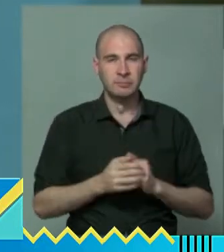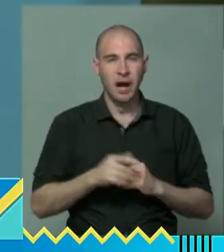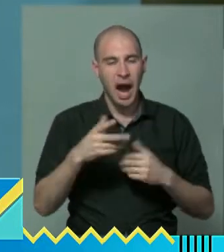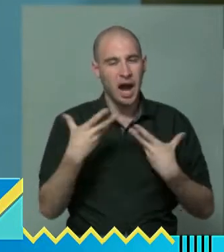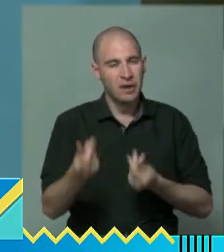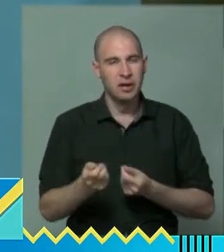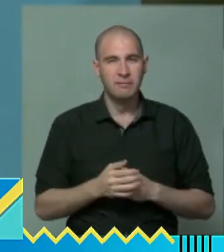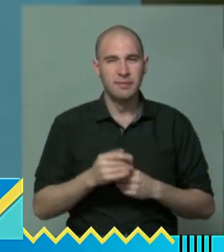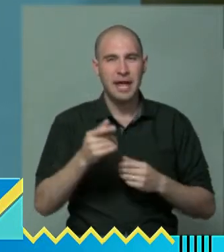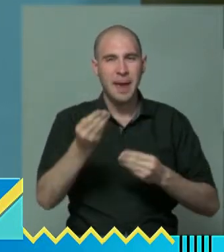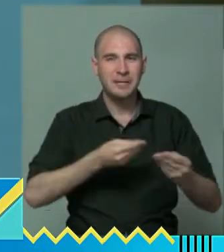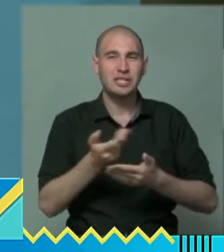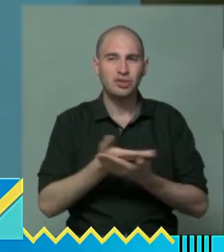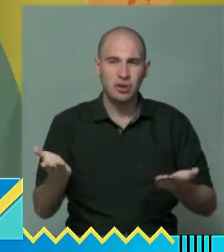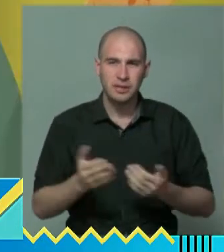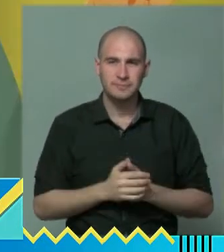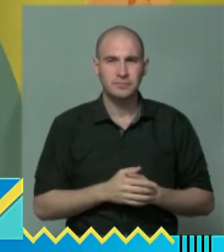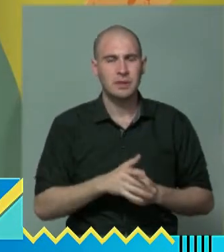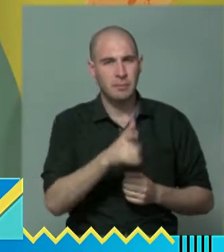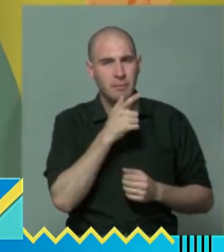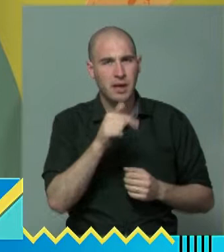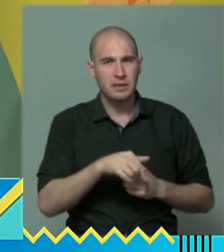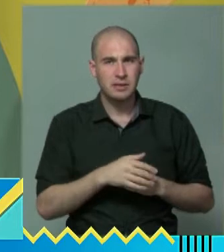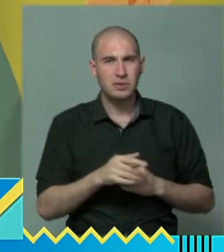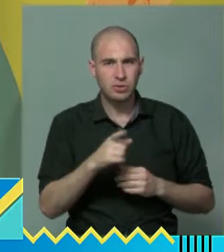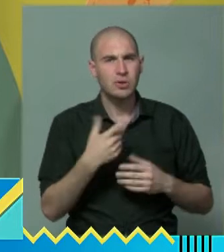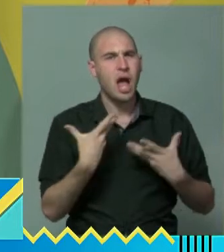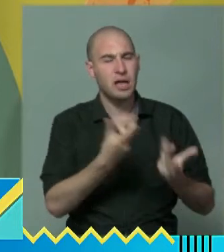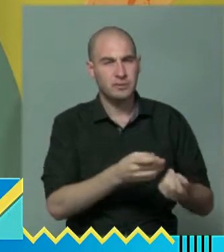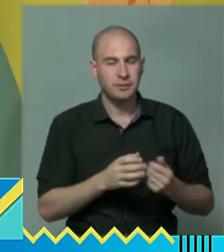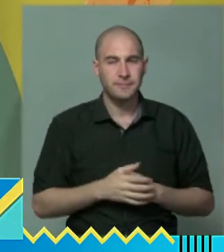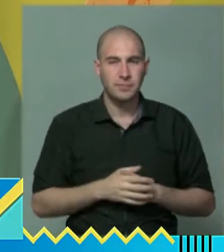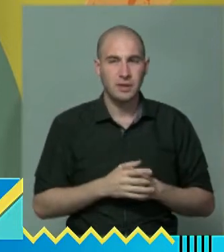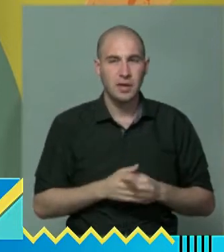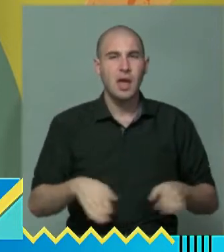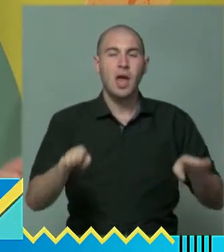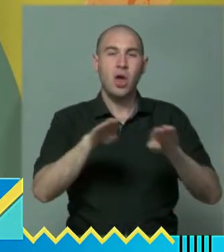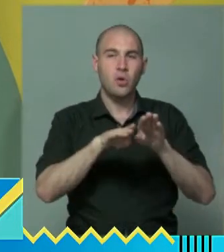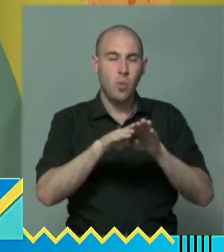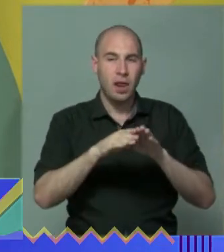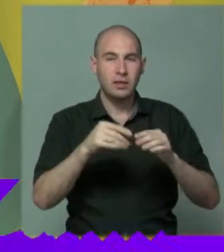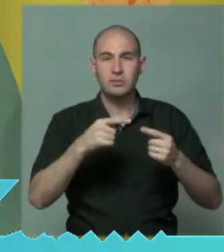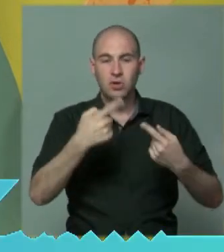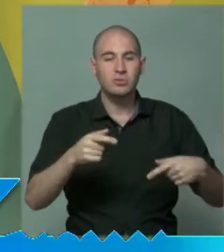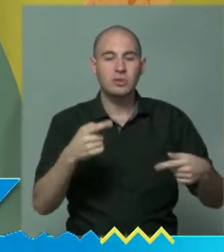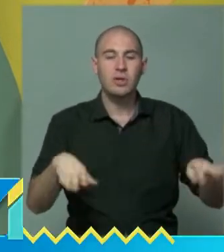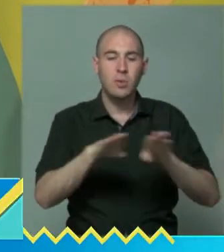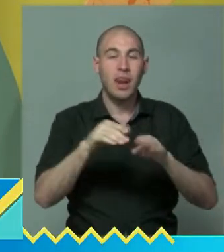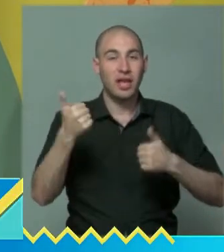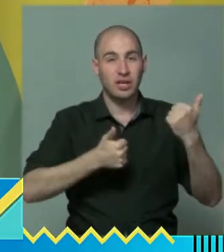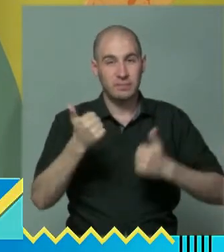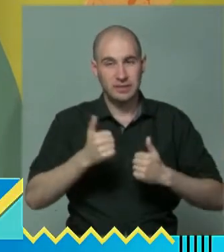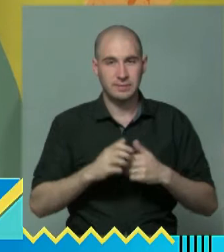servir a casi todas las empresas, ¿no? A mí me parece que nos va a permitir igualar condiciones en la